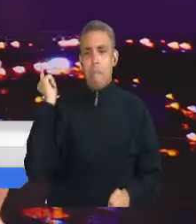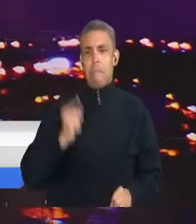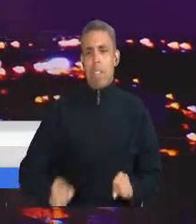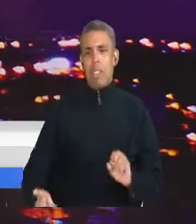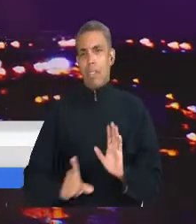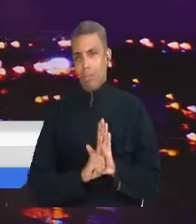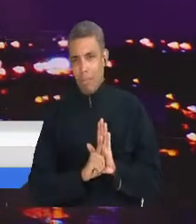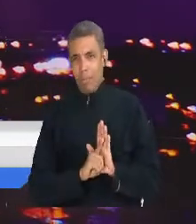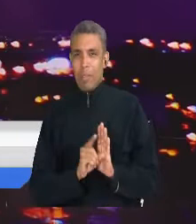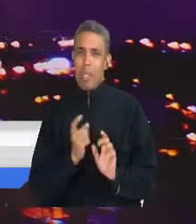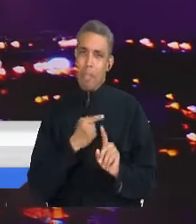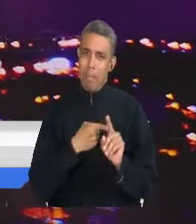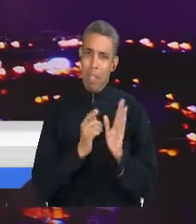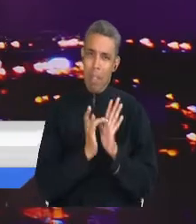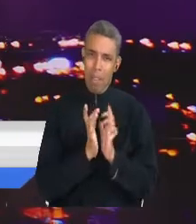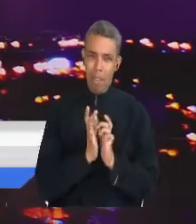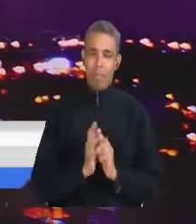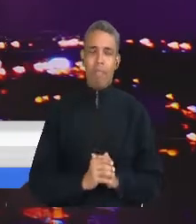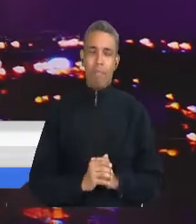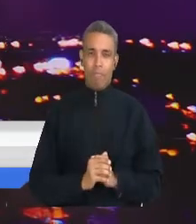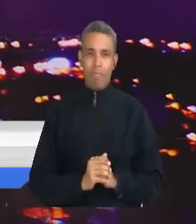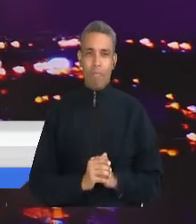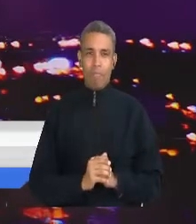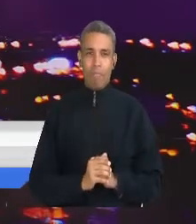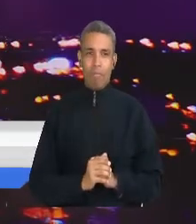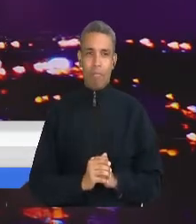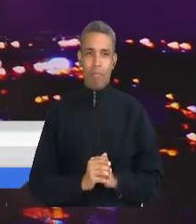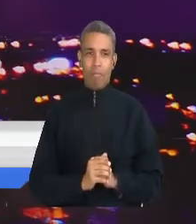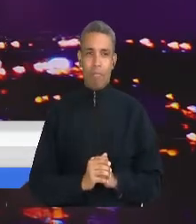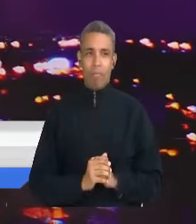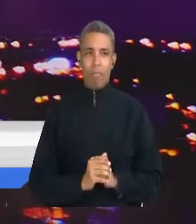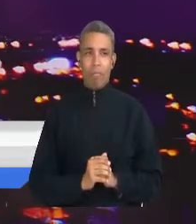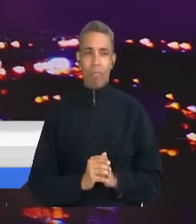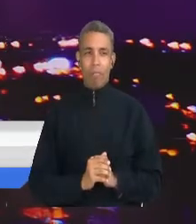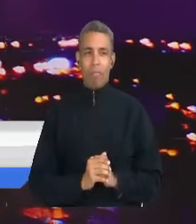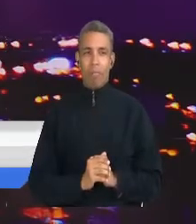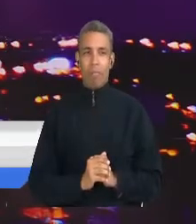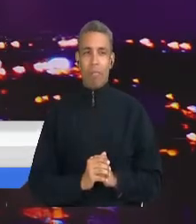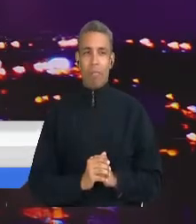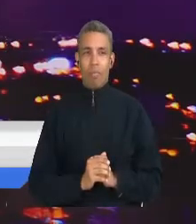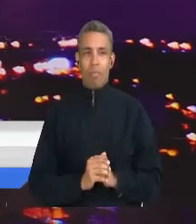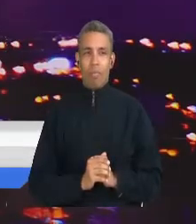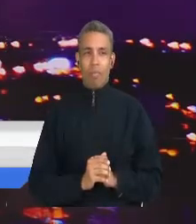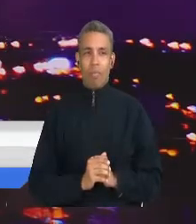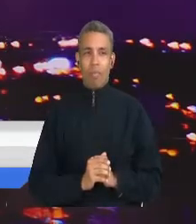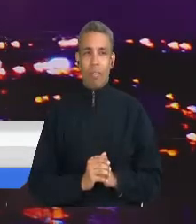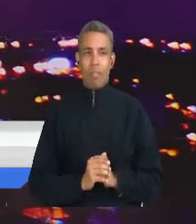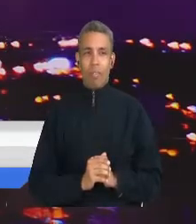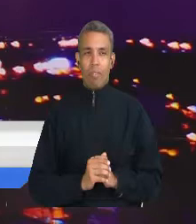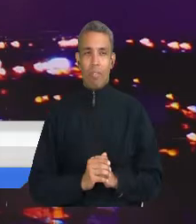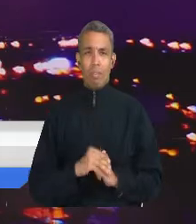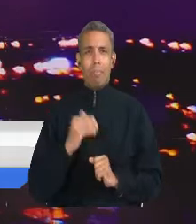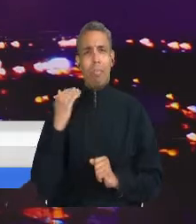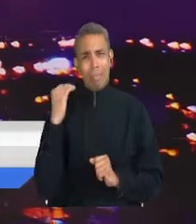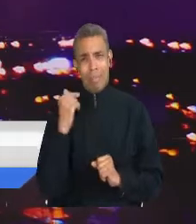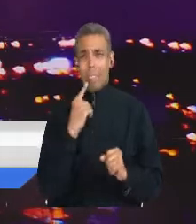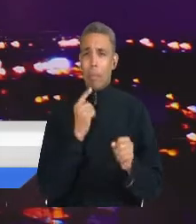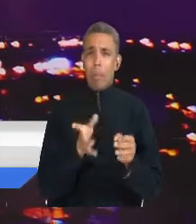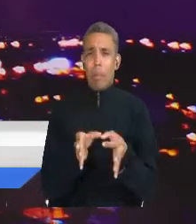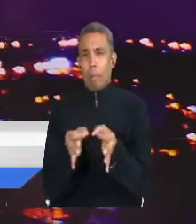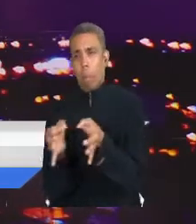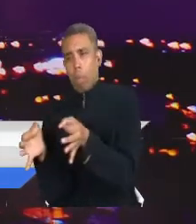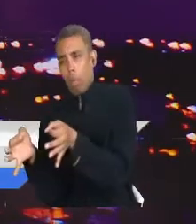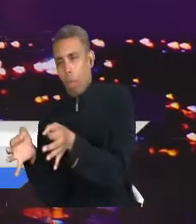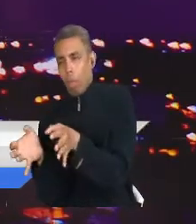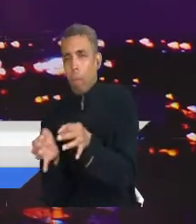la perdimos porque nos estaban corriendo cada vez la butaca en julio, en agosto, mejor dicho, lo hicimos